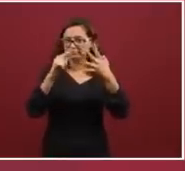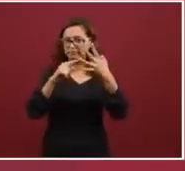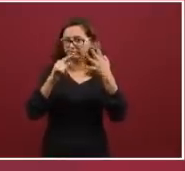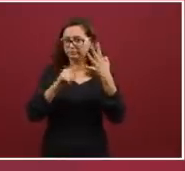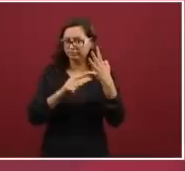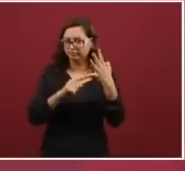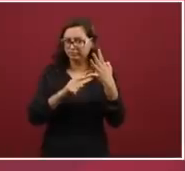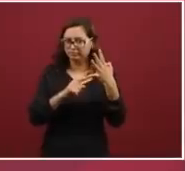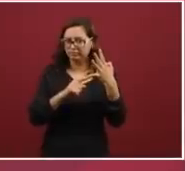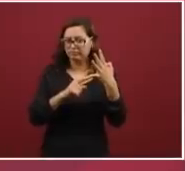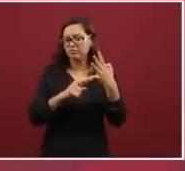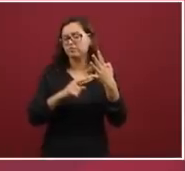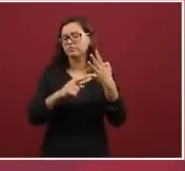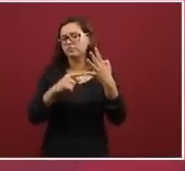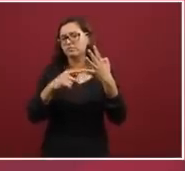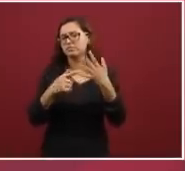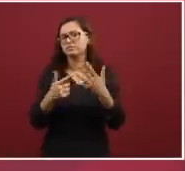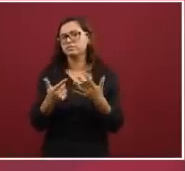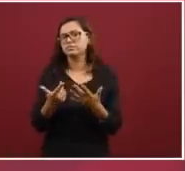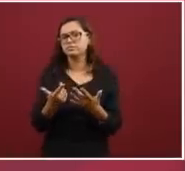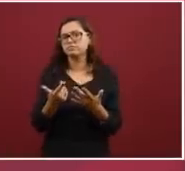motivo